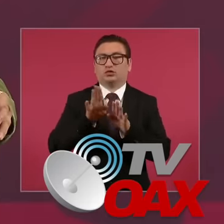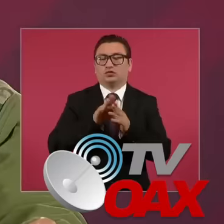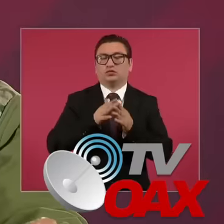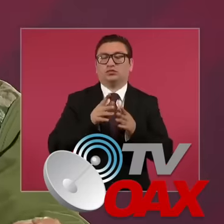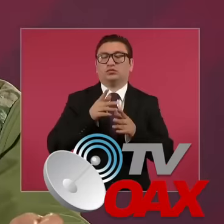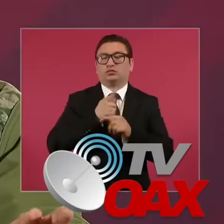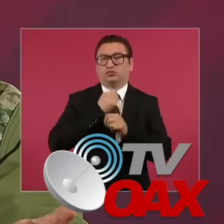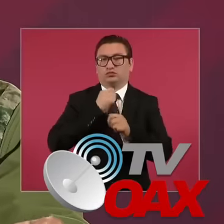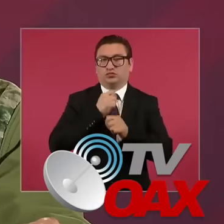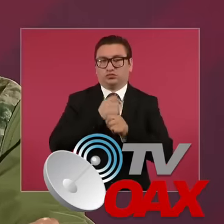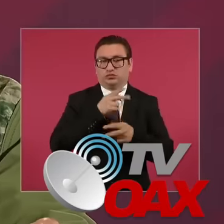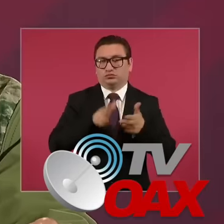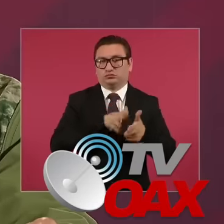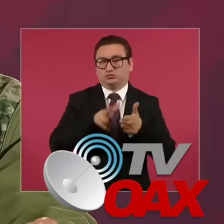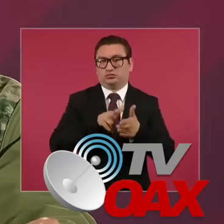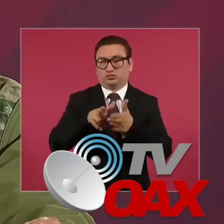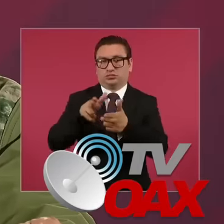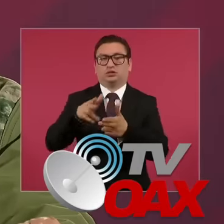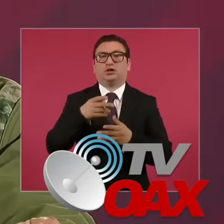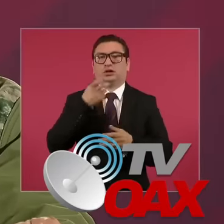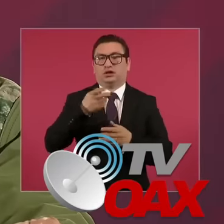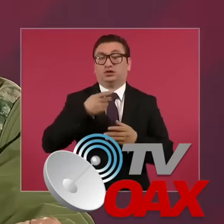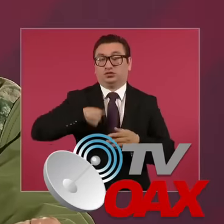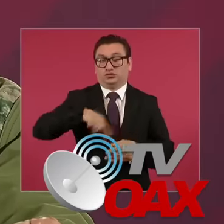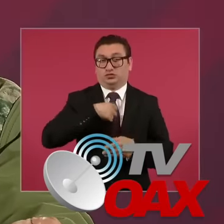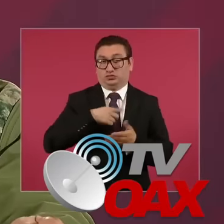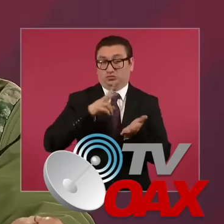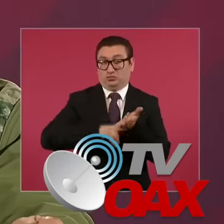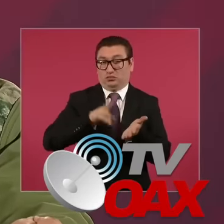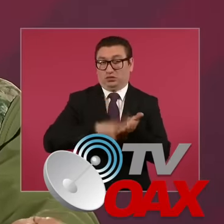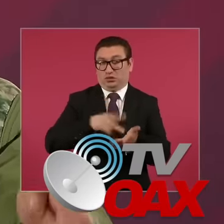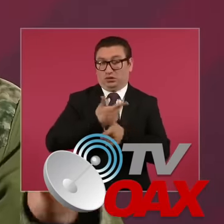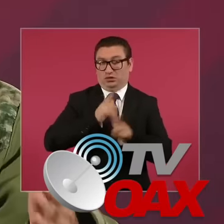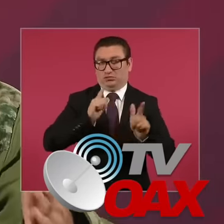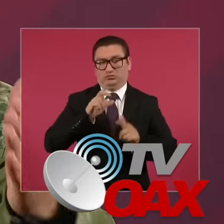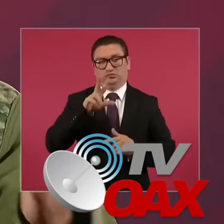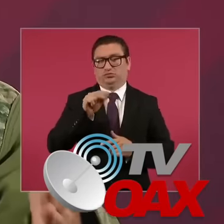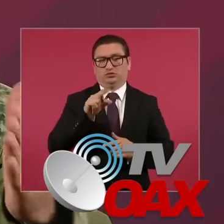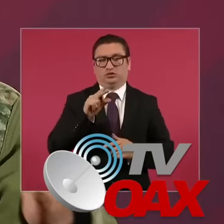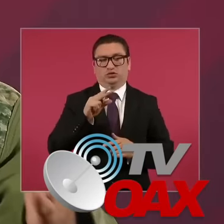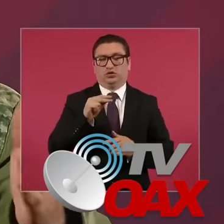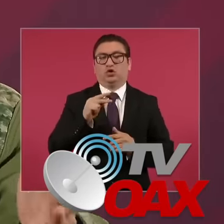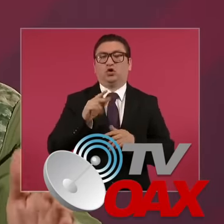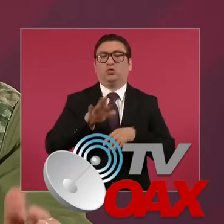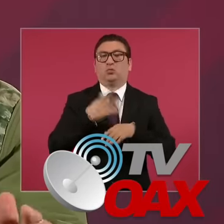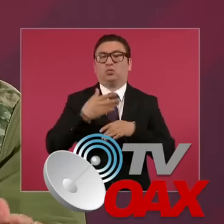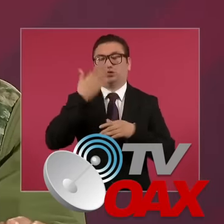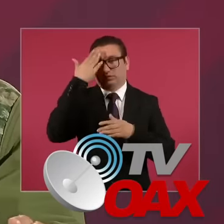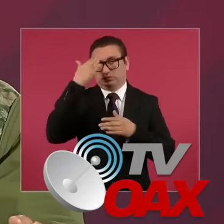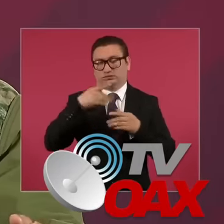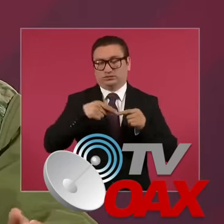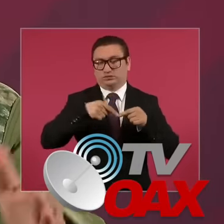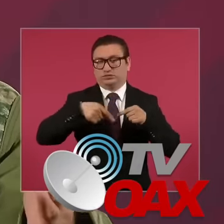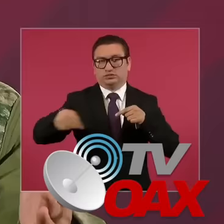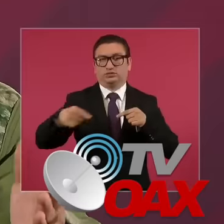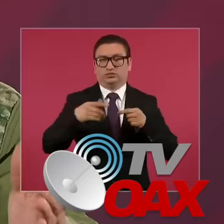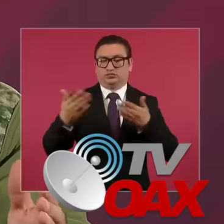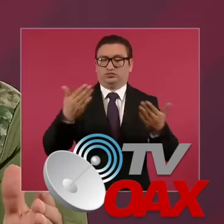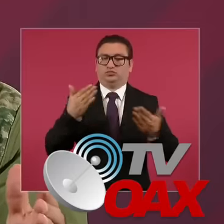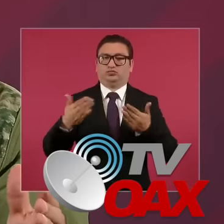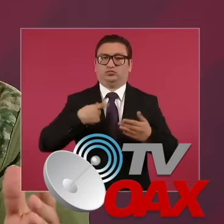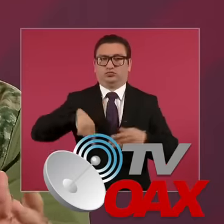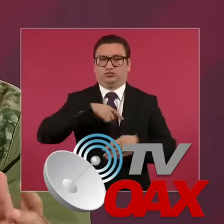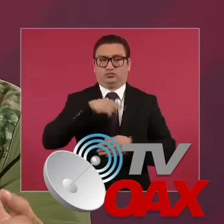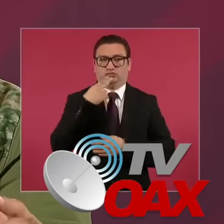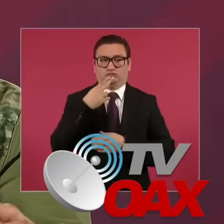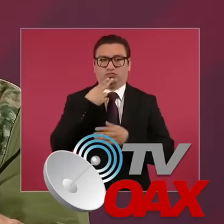Transporte Ferroviario. No es un precio libre, lo que nos dan es un margen. Nosotros vamos operando